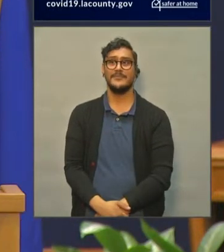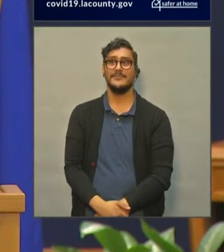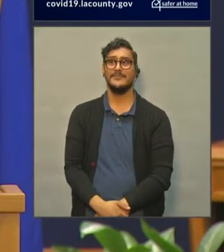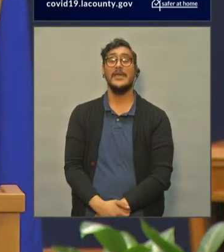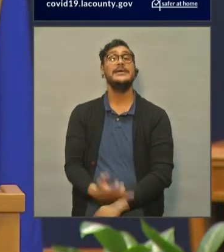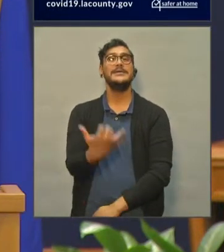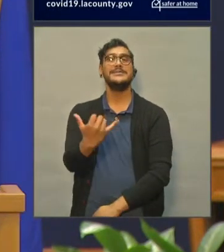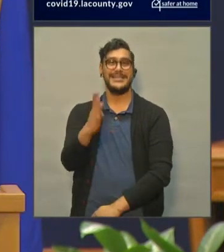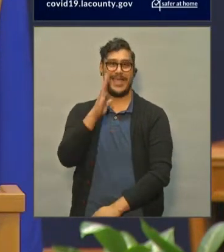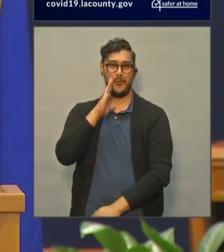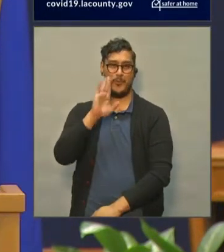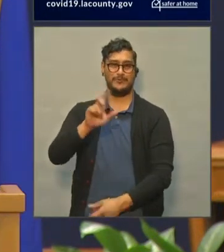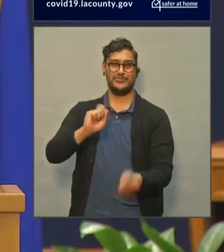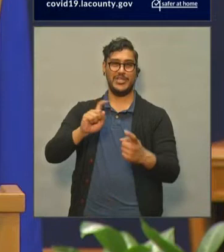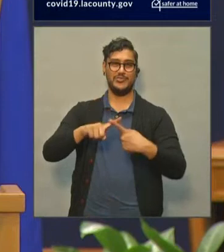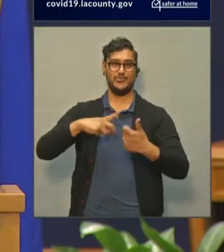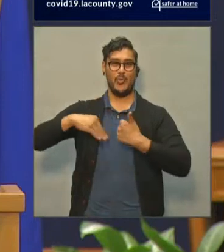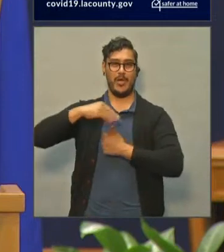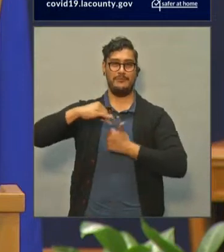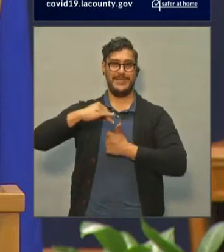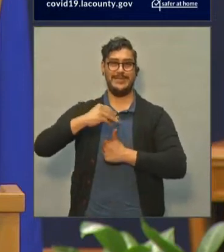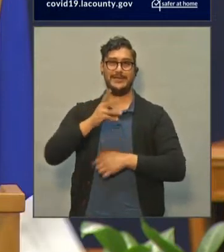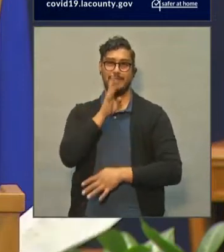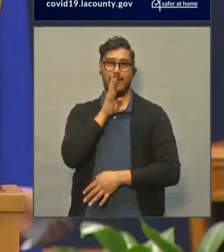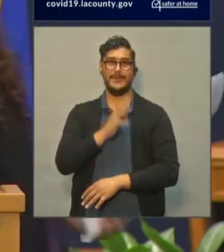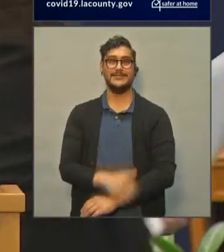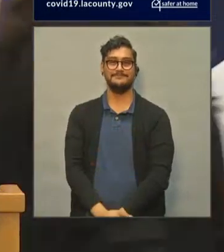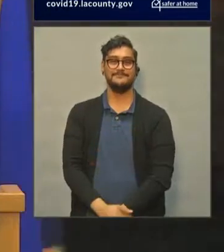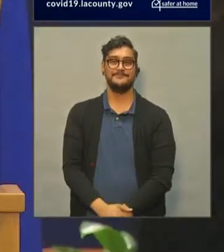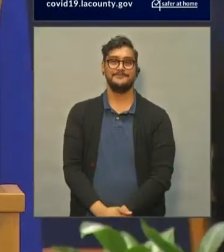Okay, and now we'll move on to remarks in Armenian.